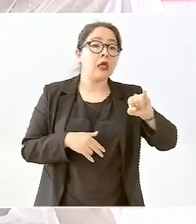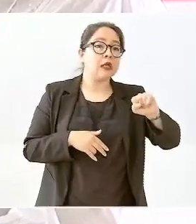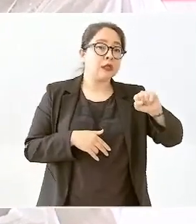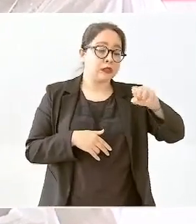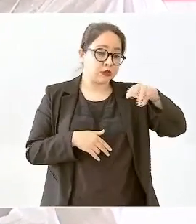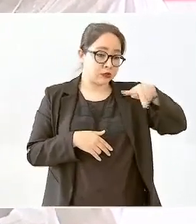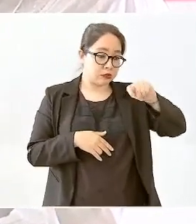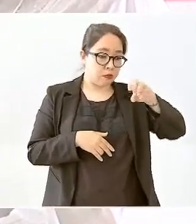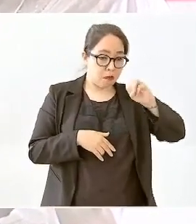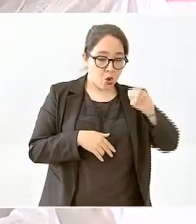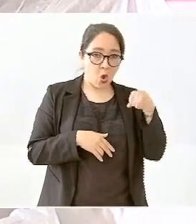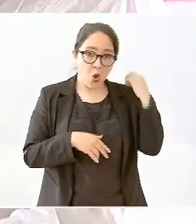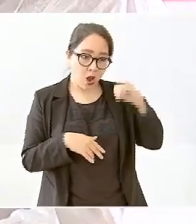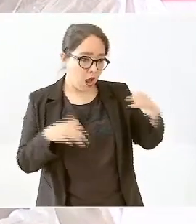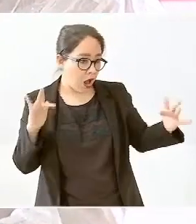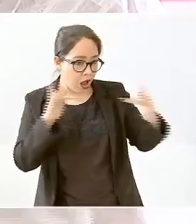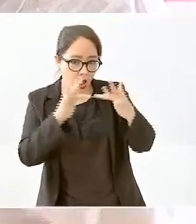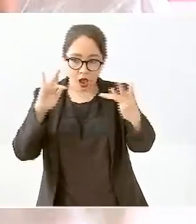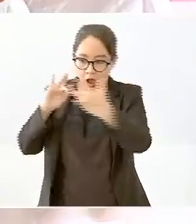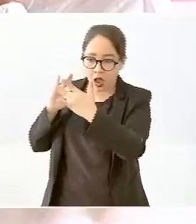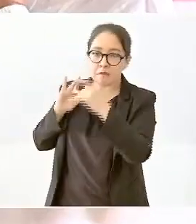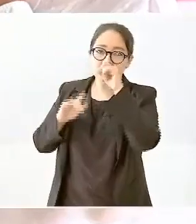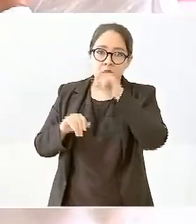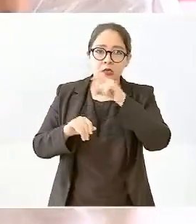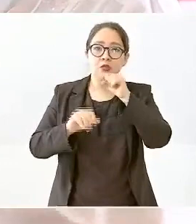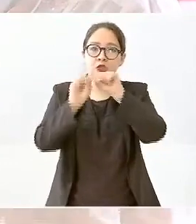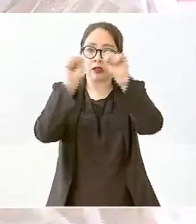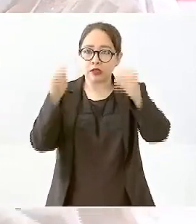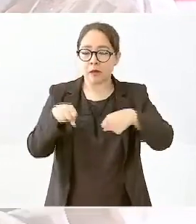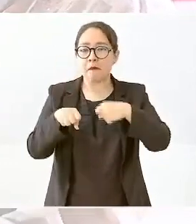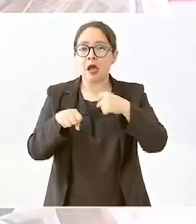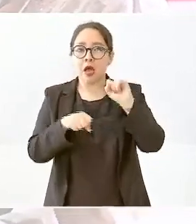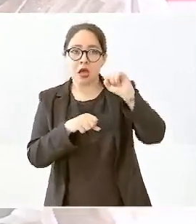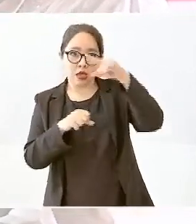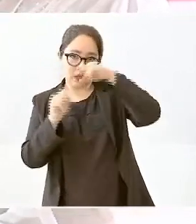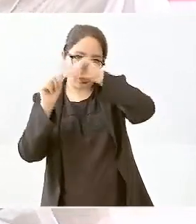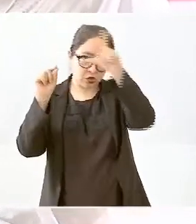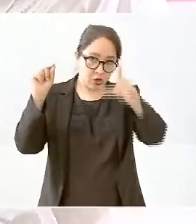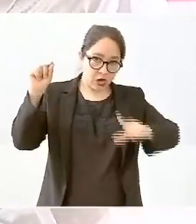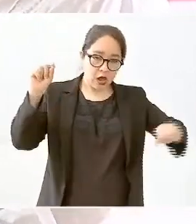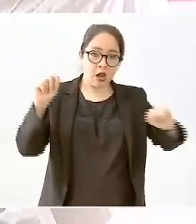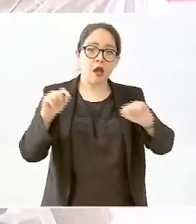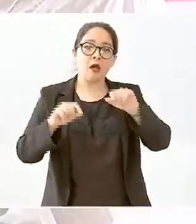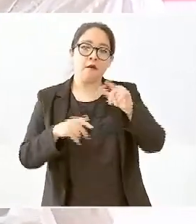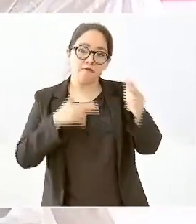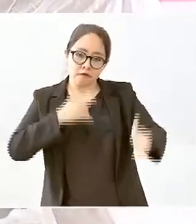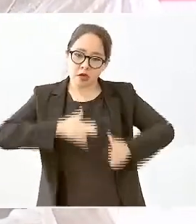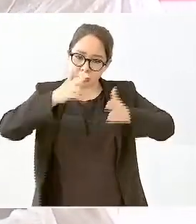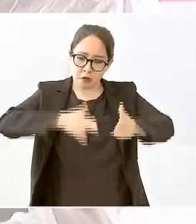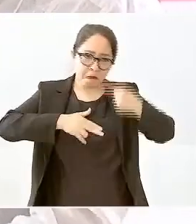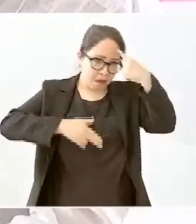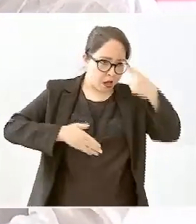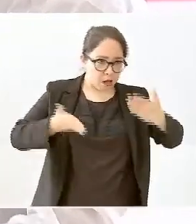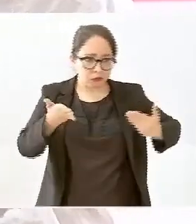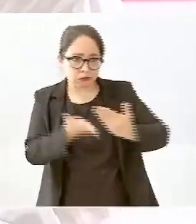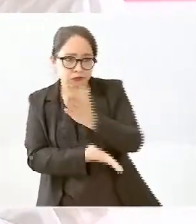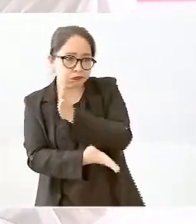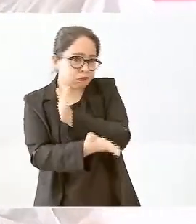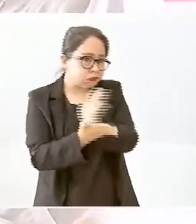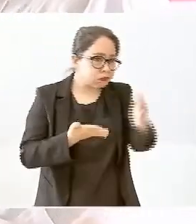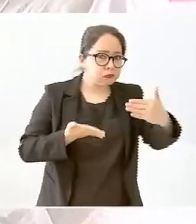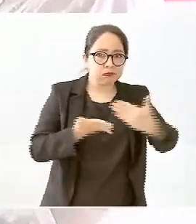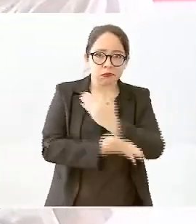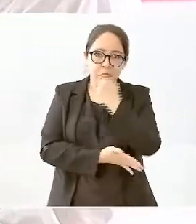así como con el Sistema Nacional Ferroviario en condiciones de infraestructura adecuada que permita